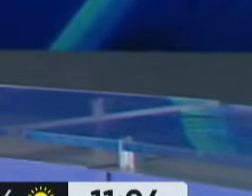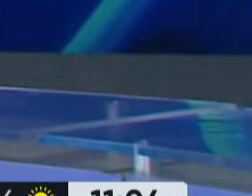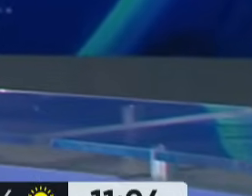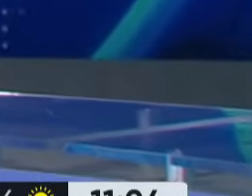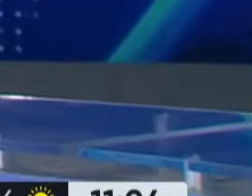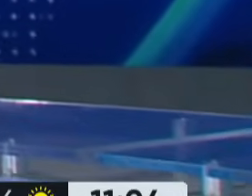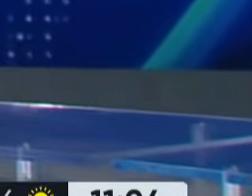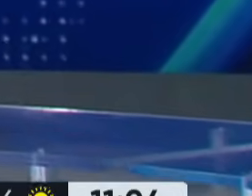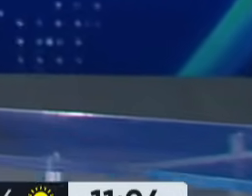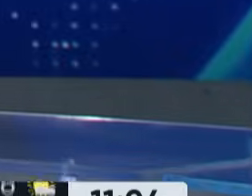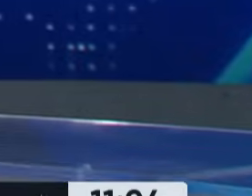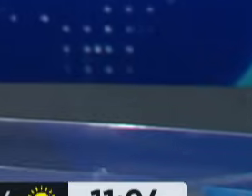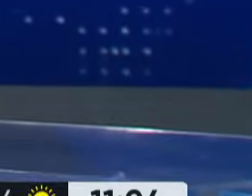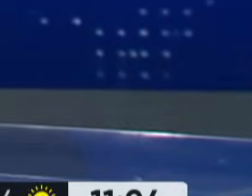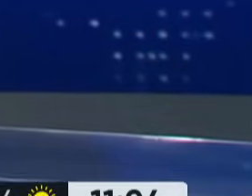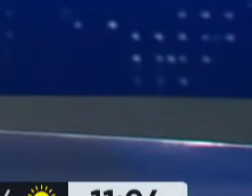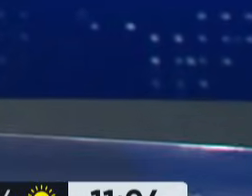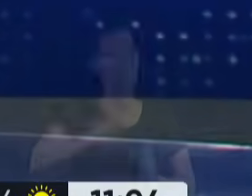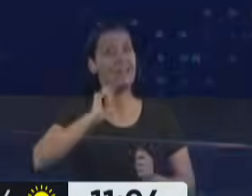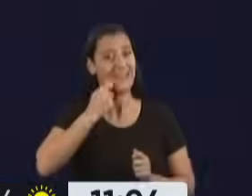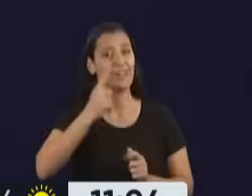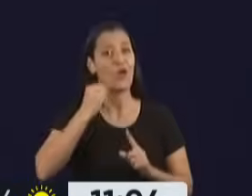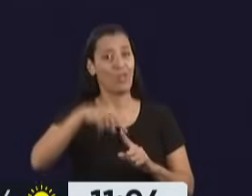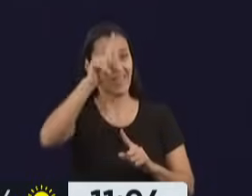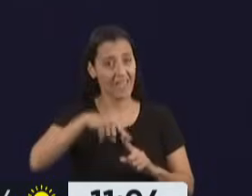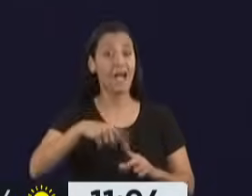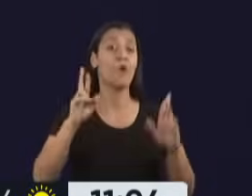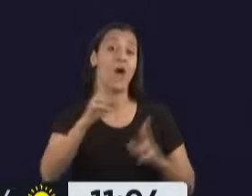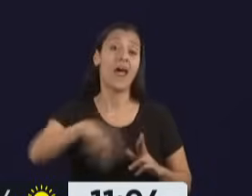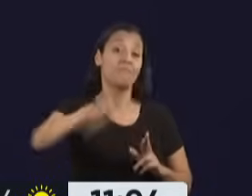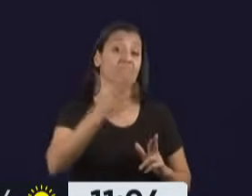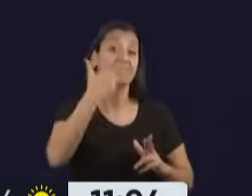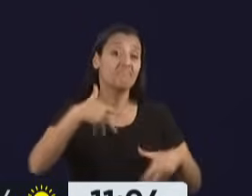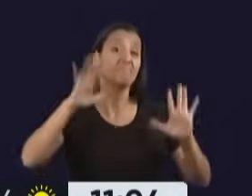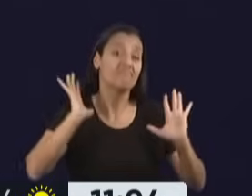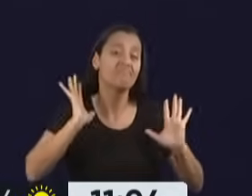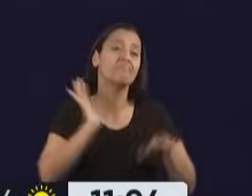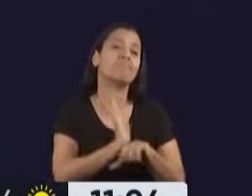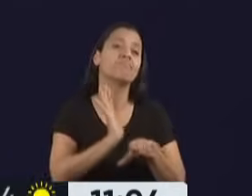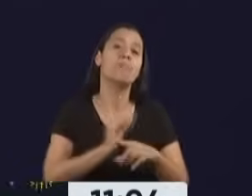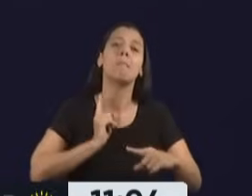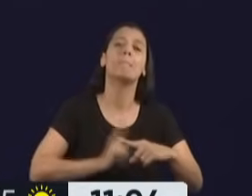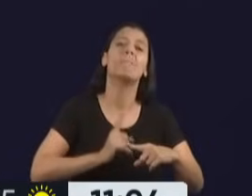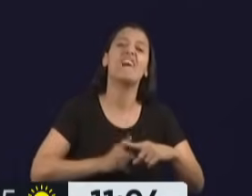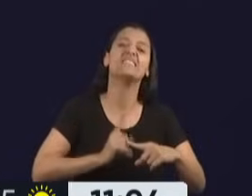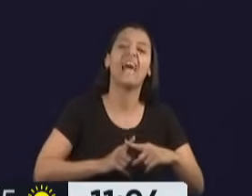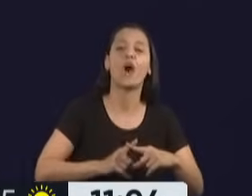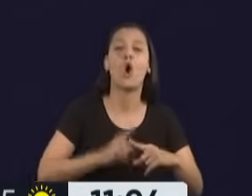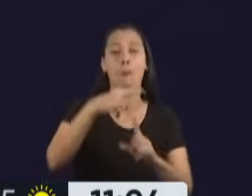En vivo, Casa de Gobierno, escuchamos al vocero presidencial. Haya estado a la altura el pequeño festejo que hicimos al